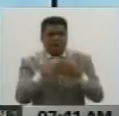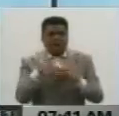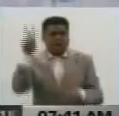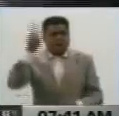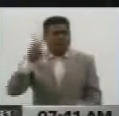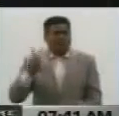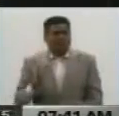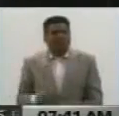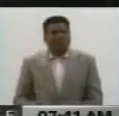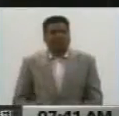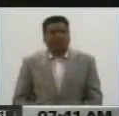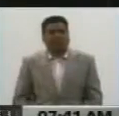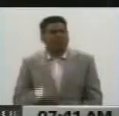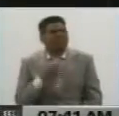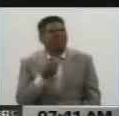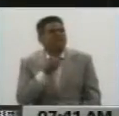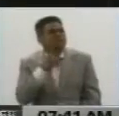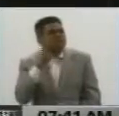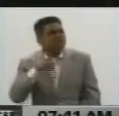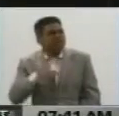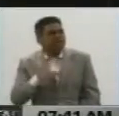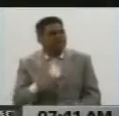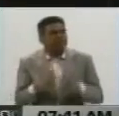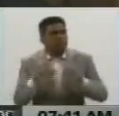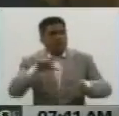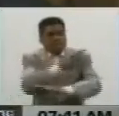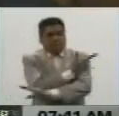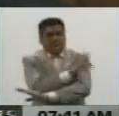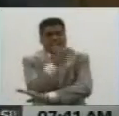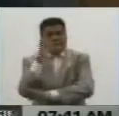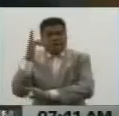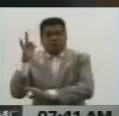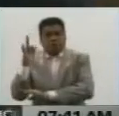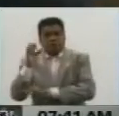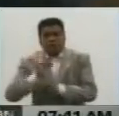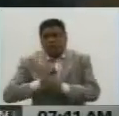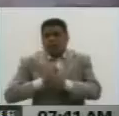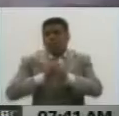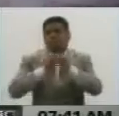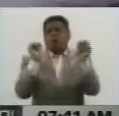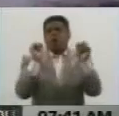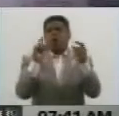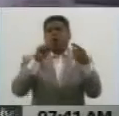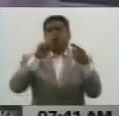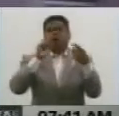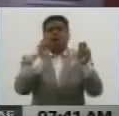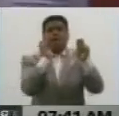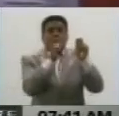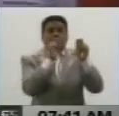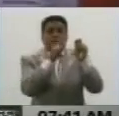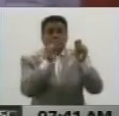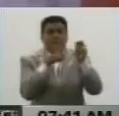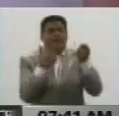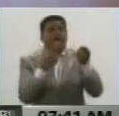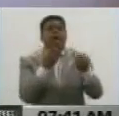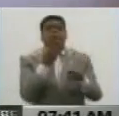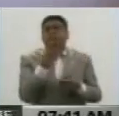cierto es de que el tema ecológico va a estar presente en la explotación de ciertos recursos minerales en el arco minero? Fíjate que